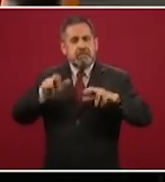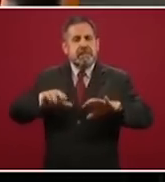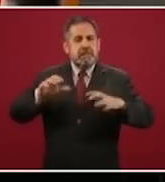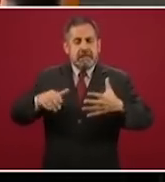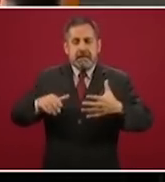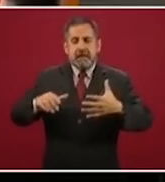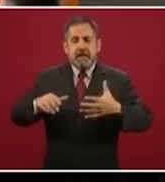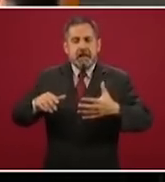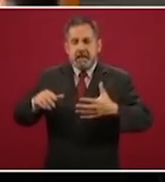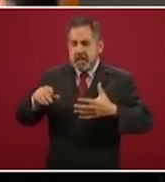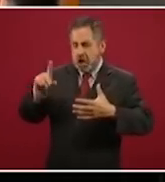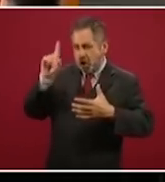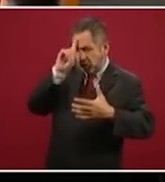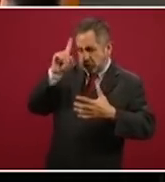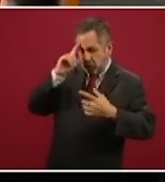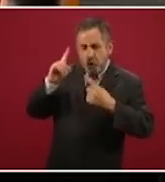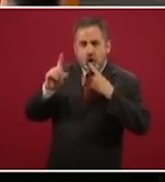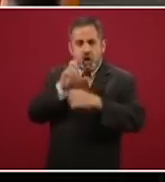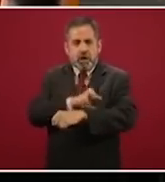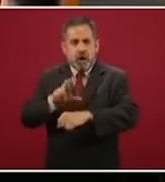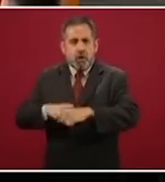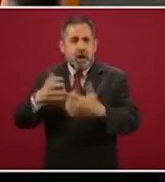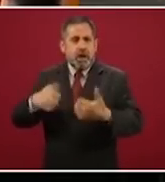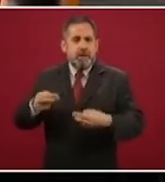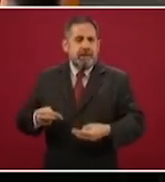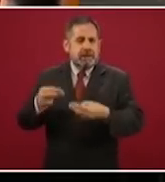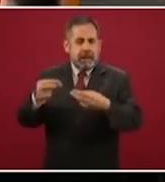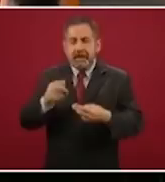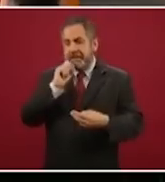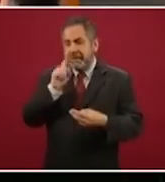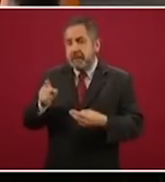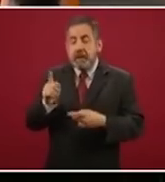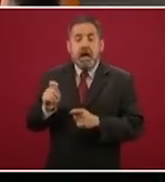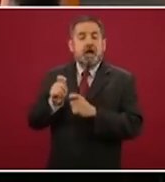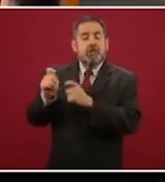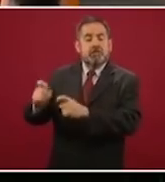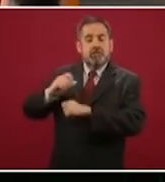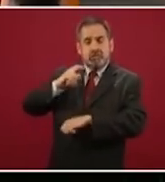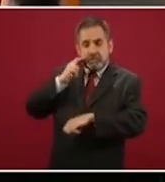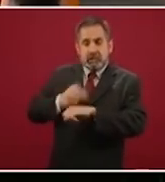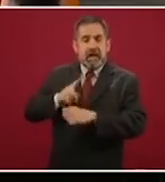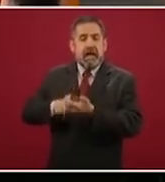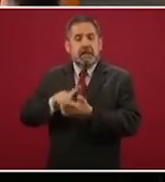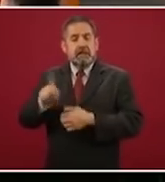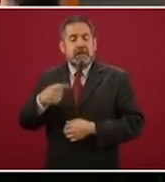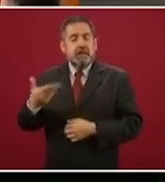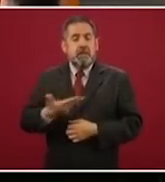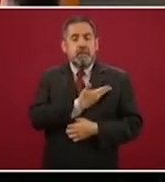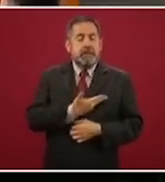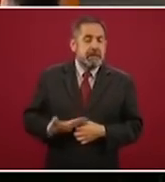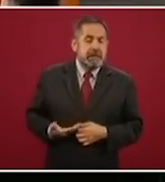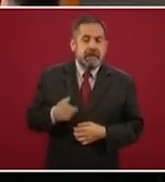representante del Consejo Coordinador Empresarial, sino en su calidad del presidente